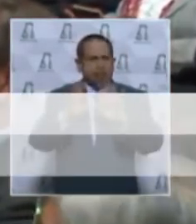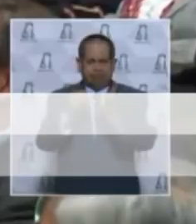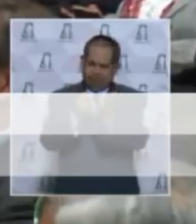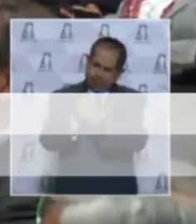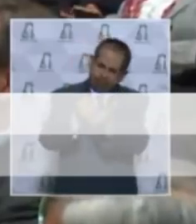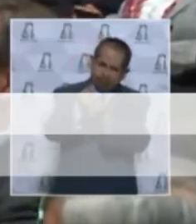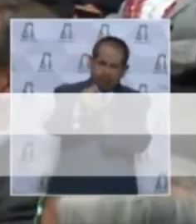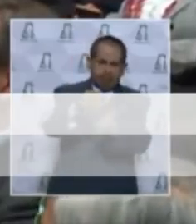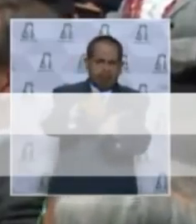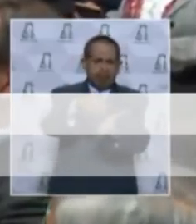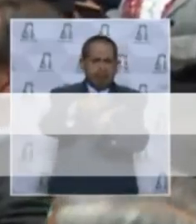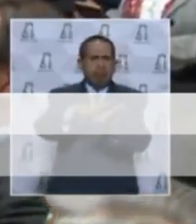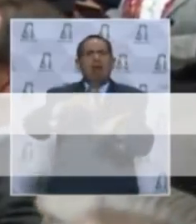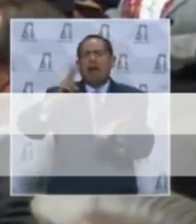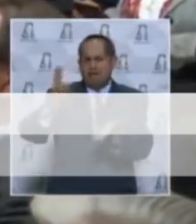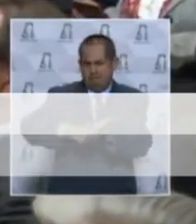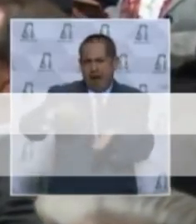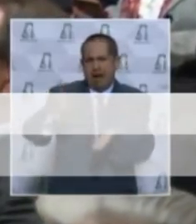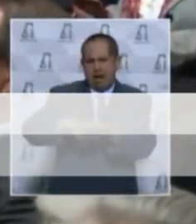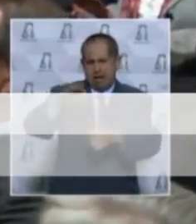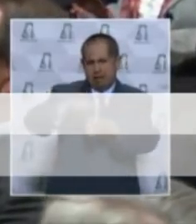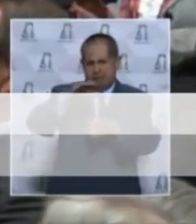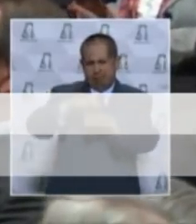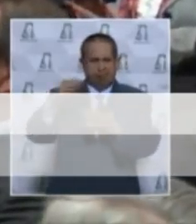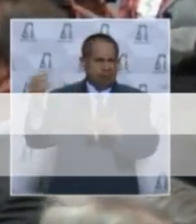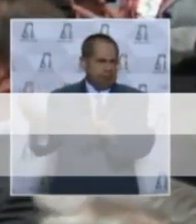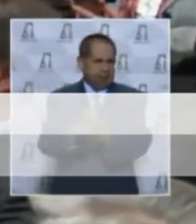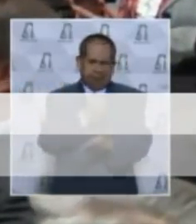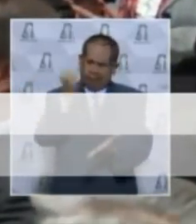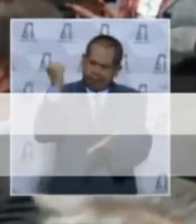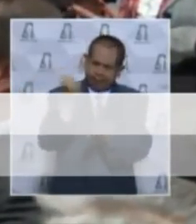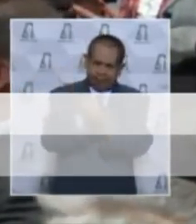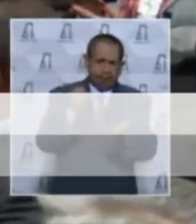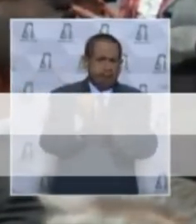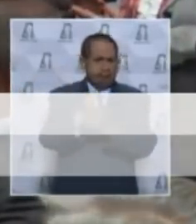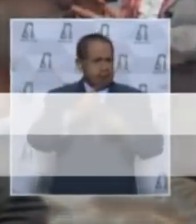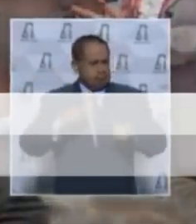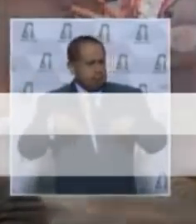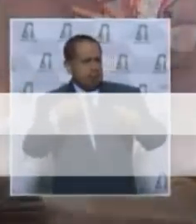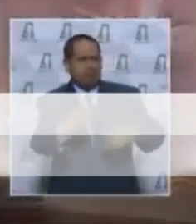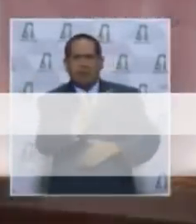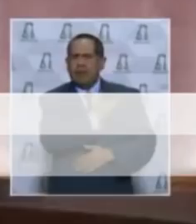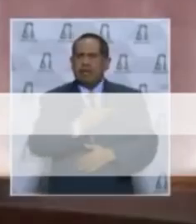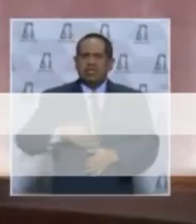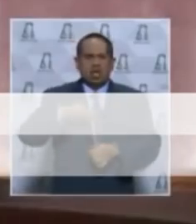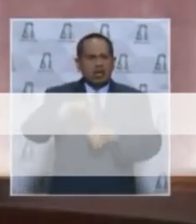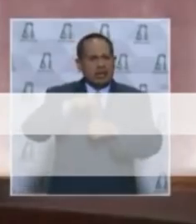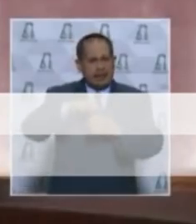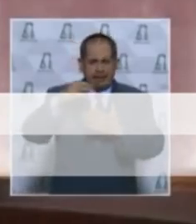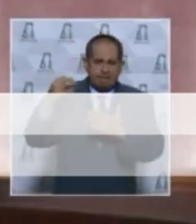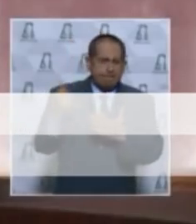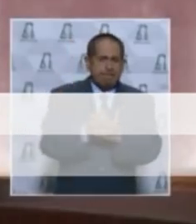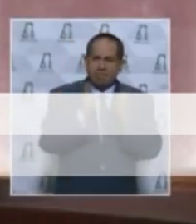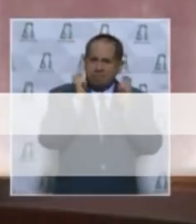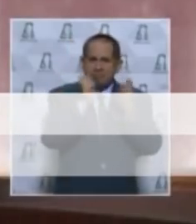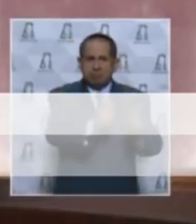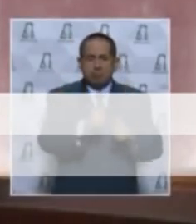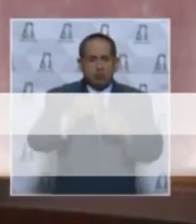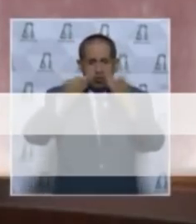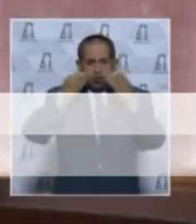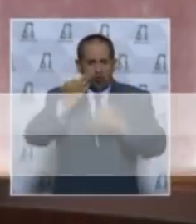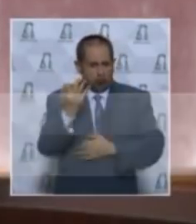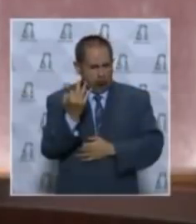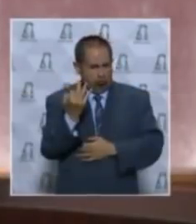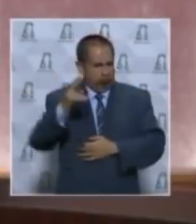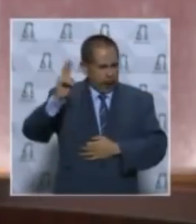dictamen de validez de la elección presidencial y de presidente electo constatando el proceso electoral